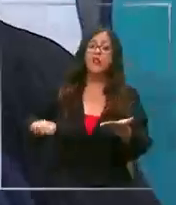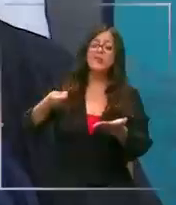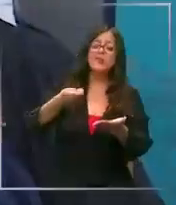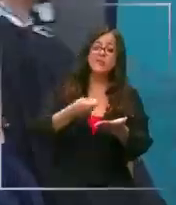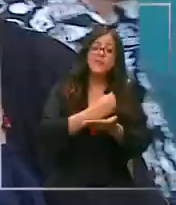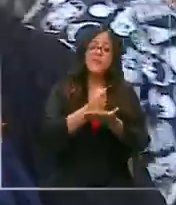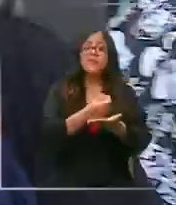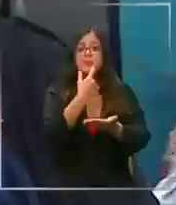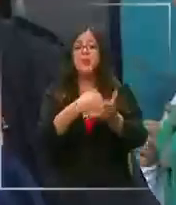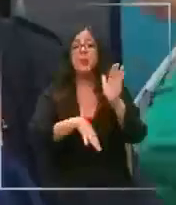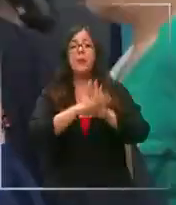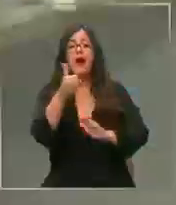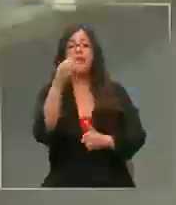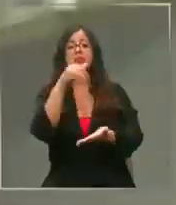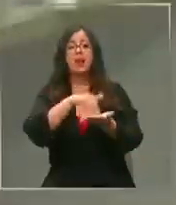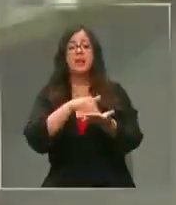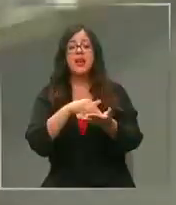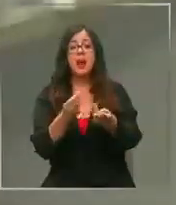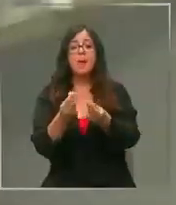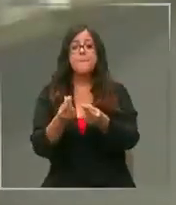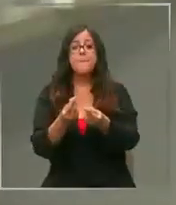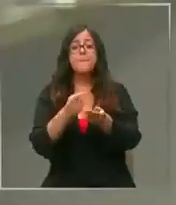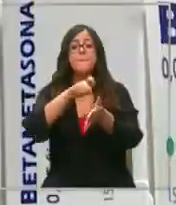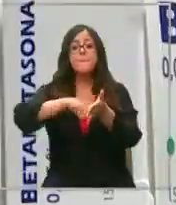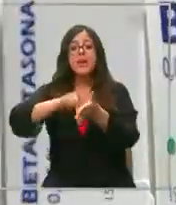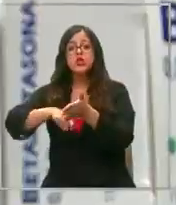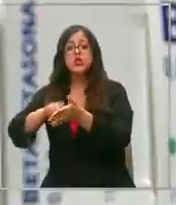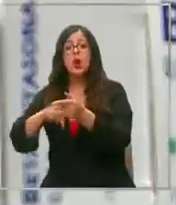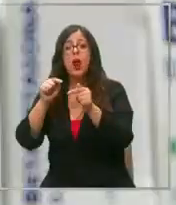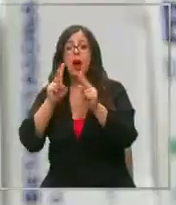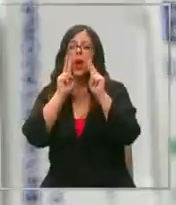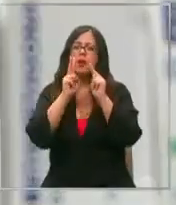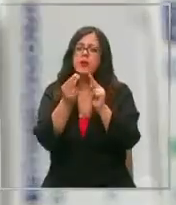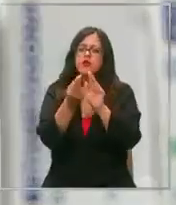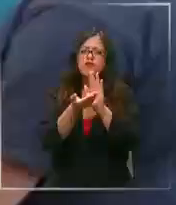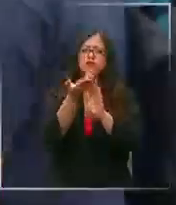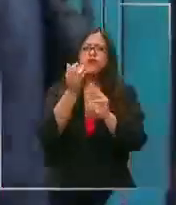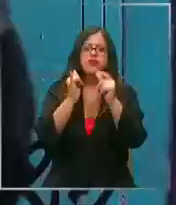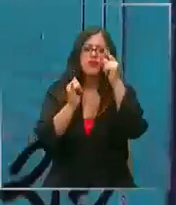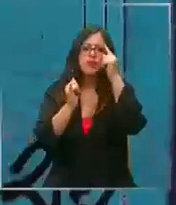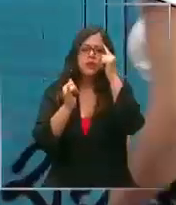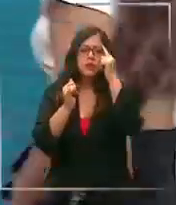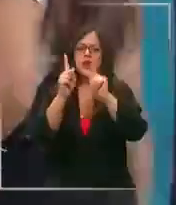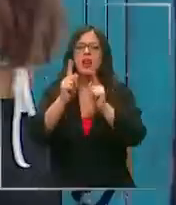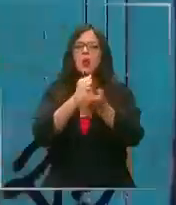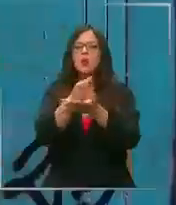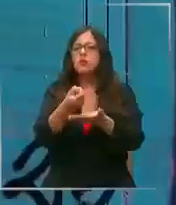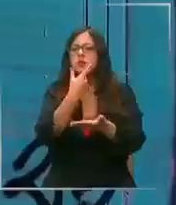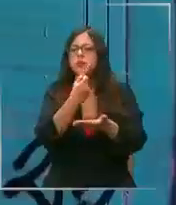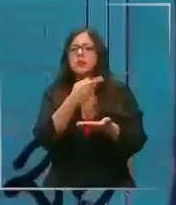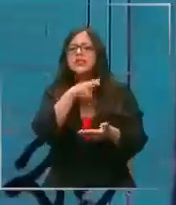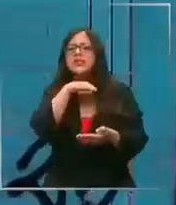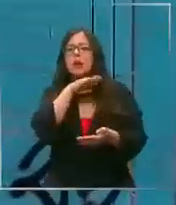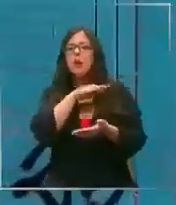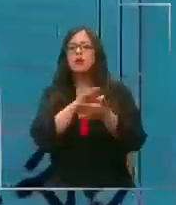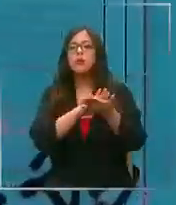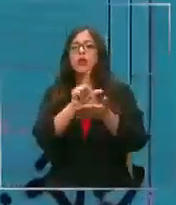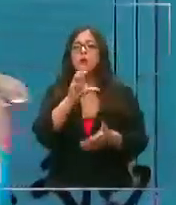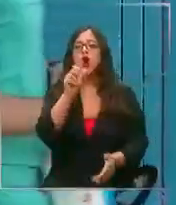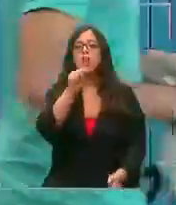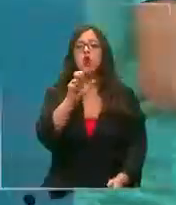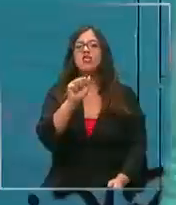remedios supera los 60.000 pesos mensuales. Dice que ha notado un alza en el precio de medicamentos de uso común, como el